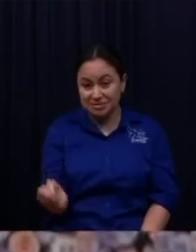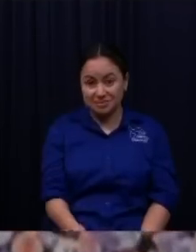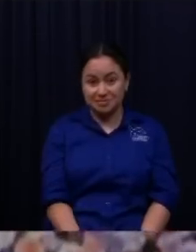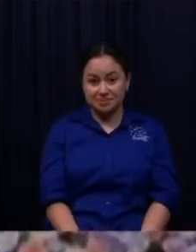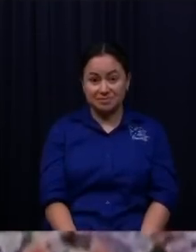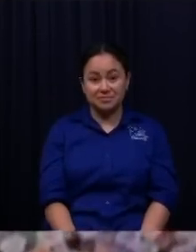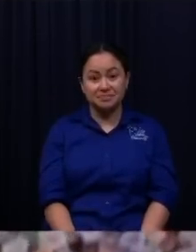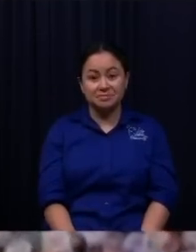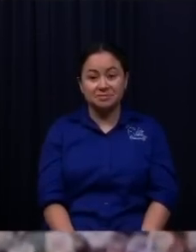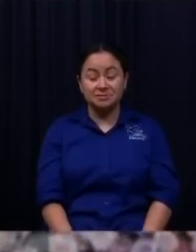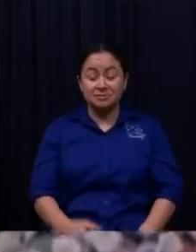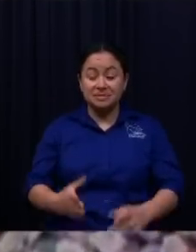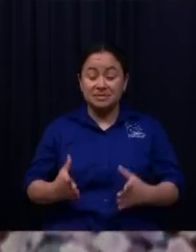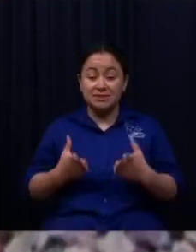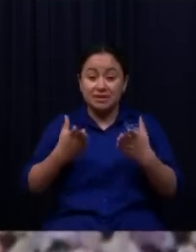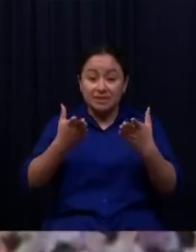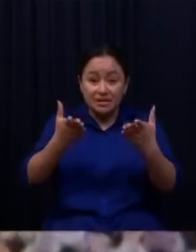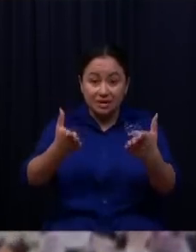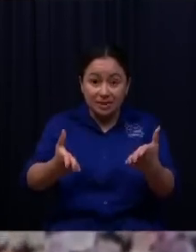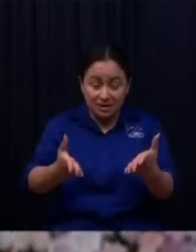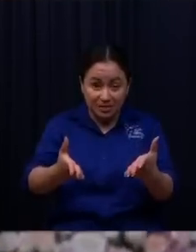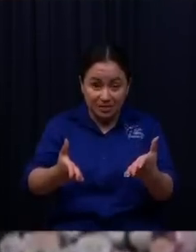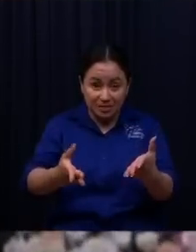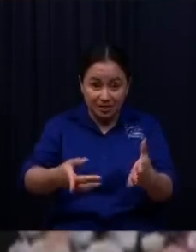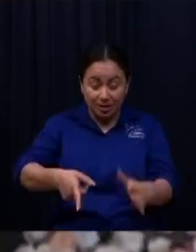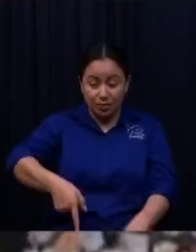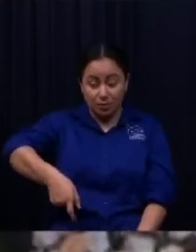te voy a mandar un abogado.